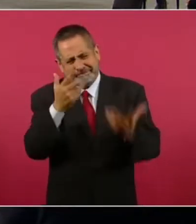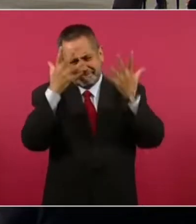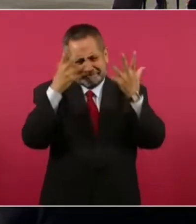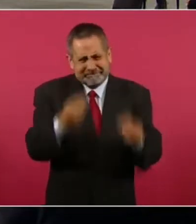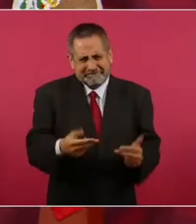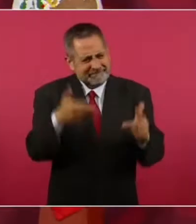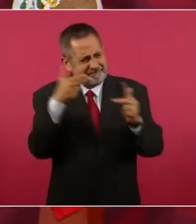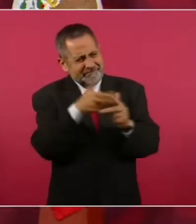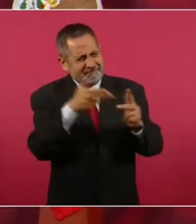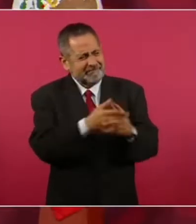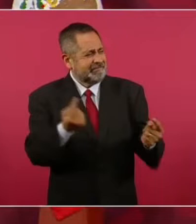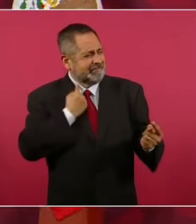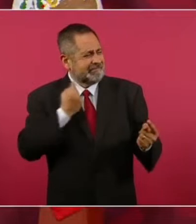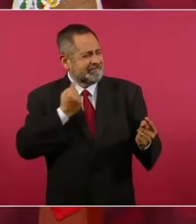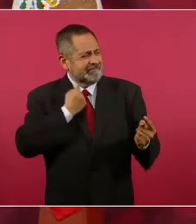la punta,